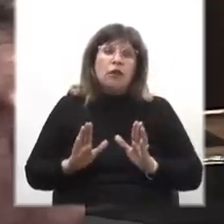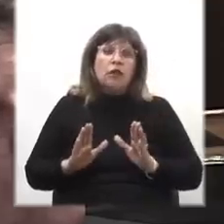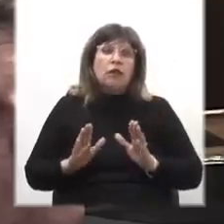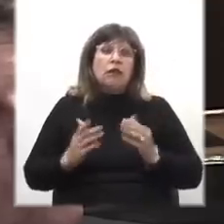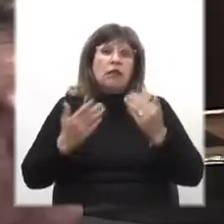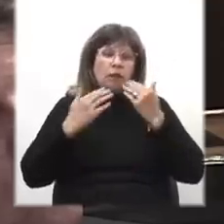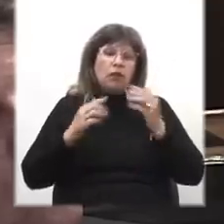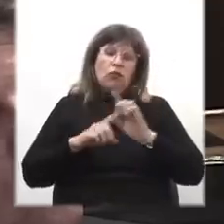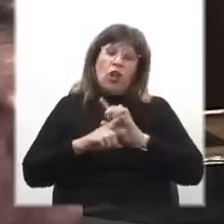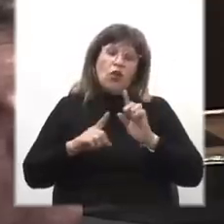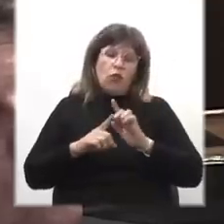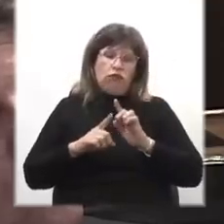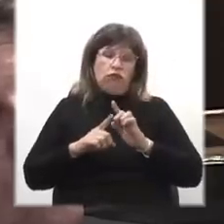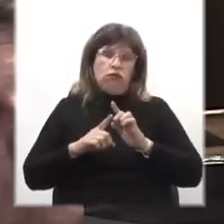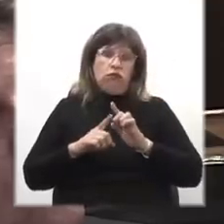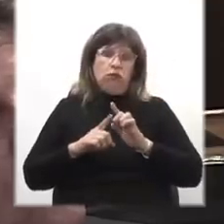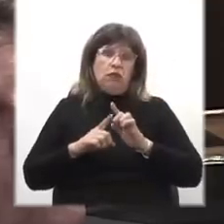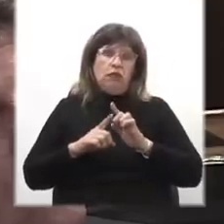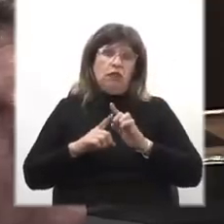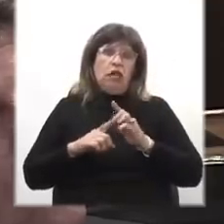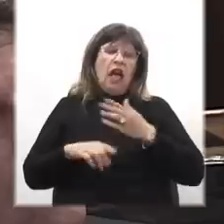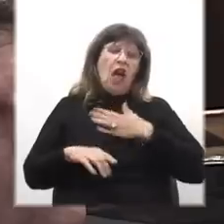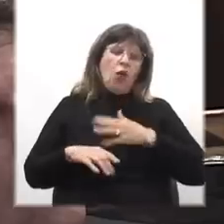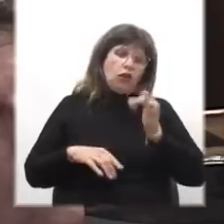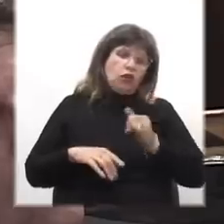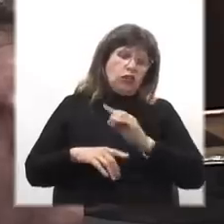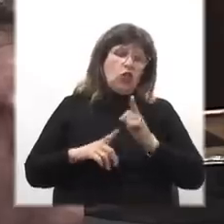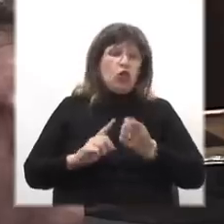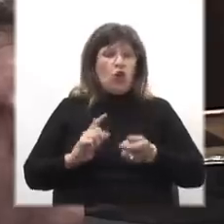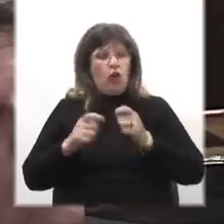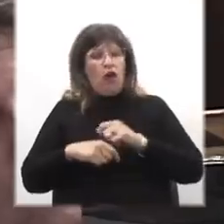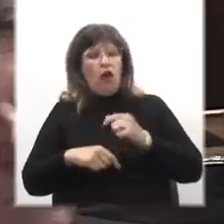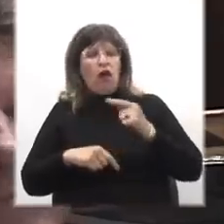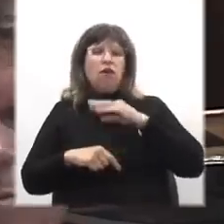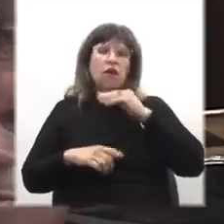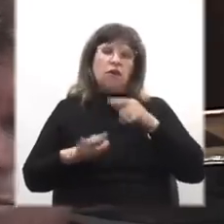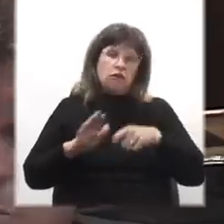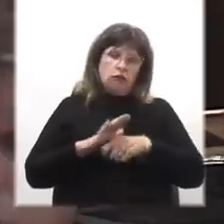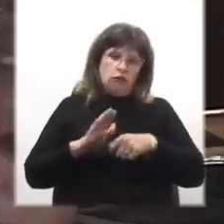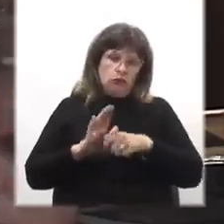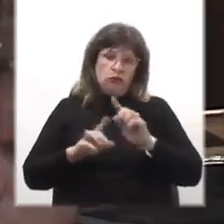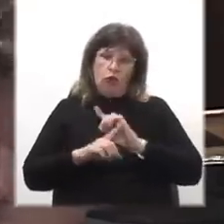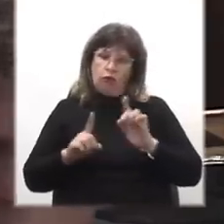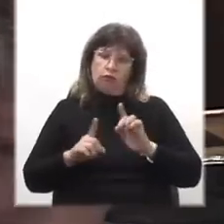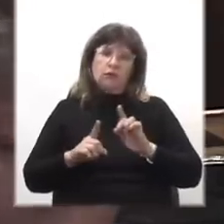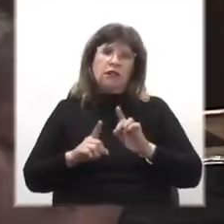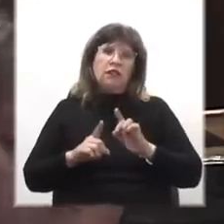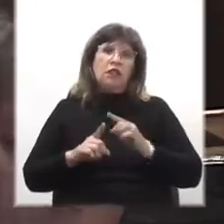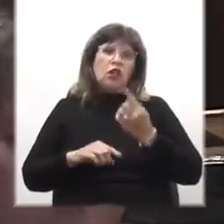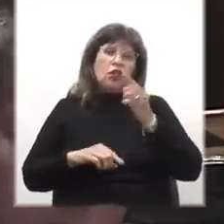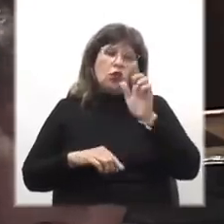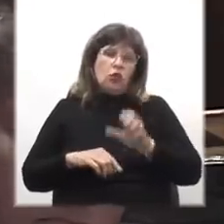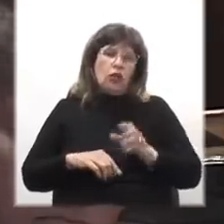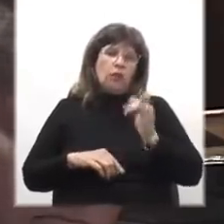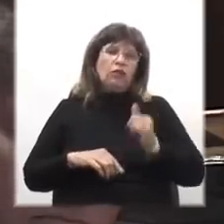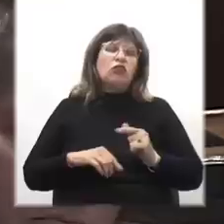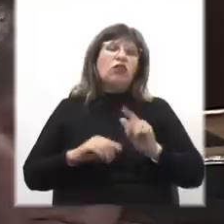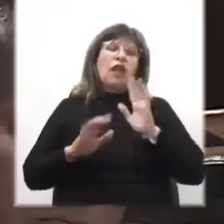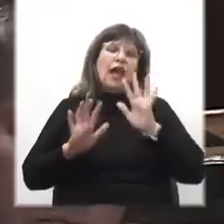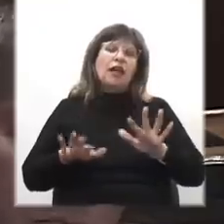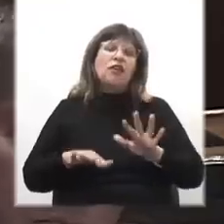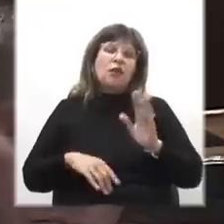ser si estamos de acuerdo en modificar la ley de lavado de activos y que a una persona que tiene $10.000 la